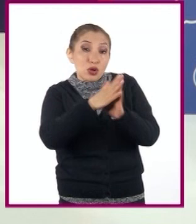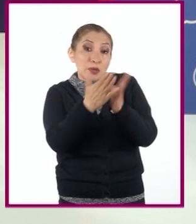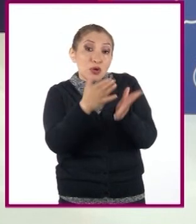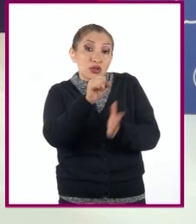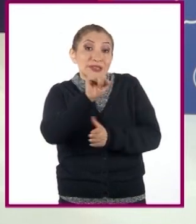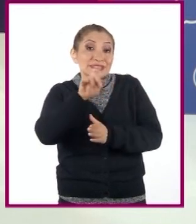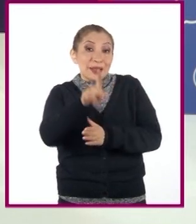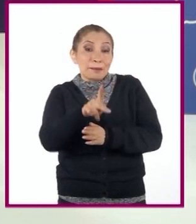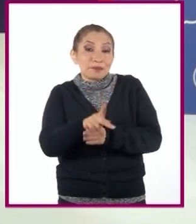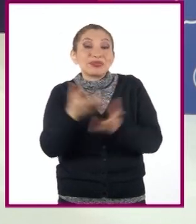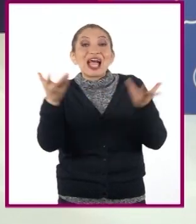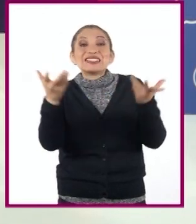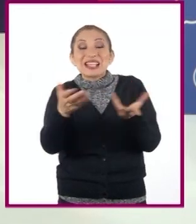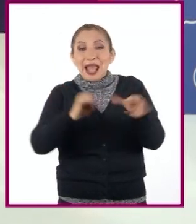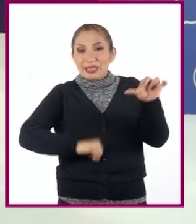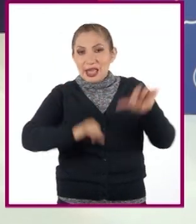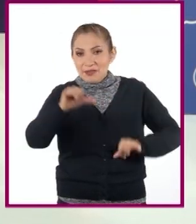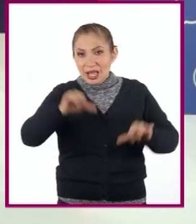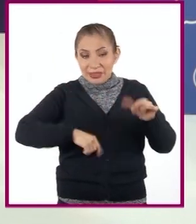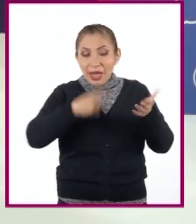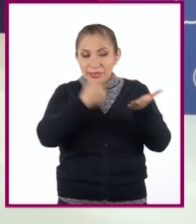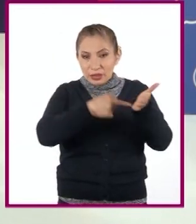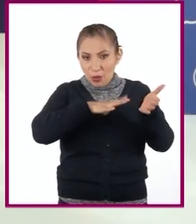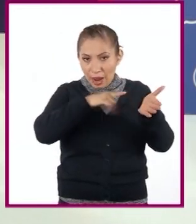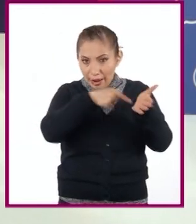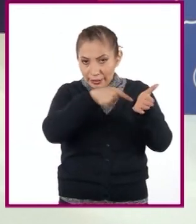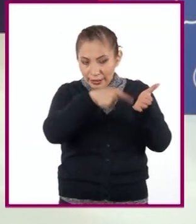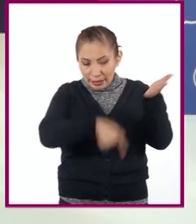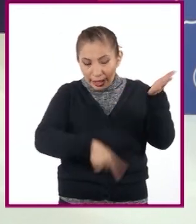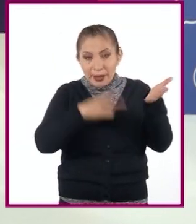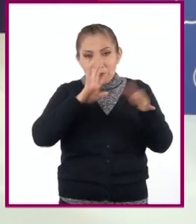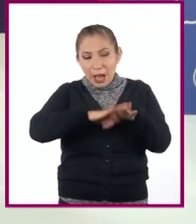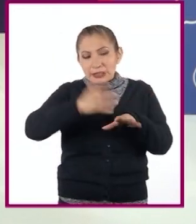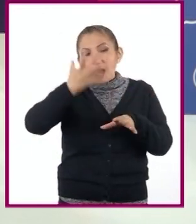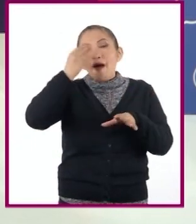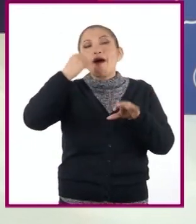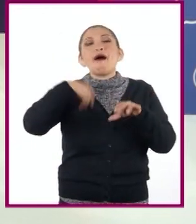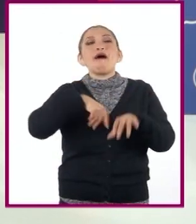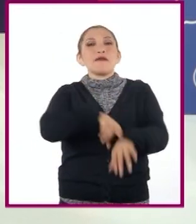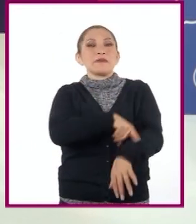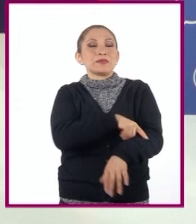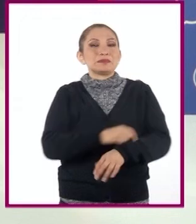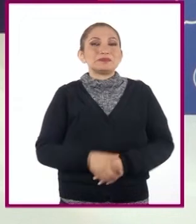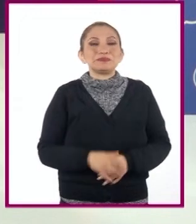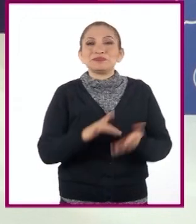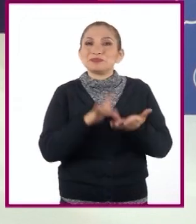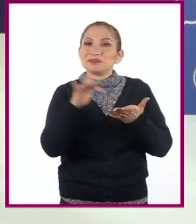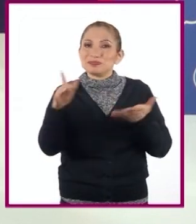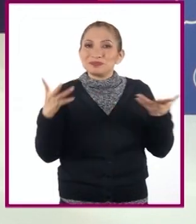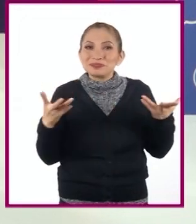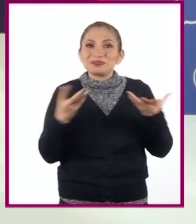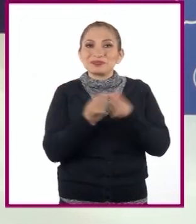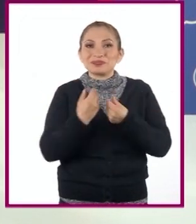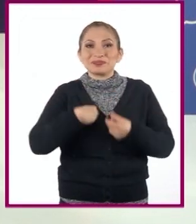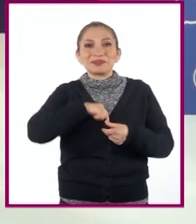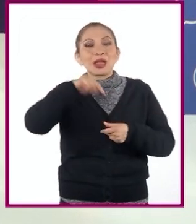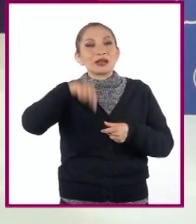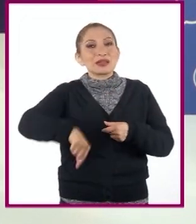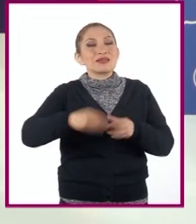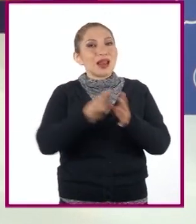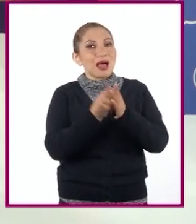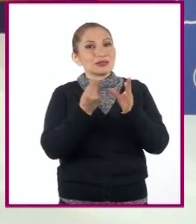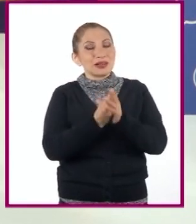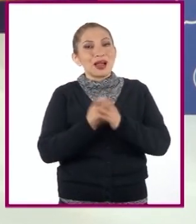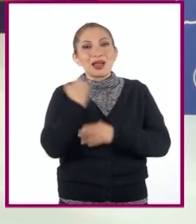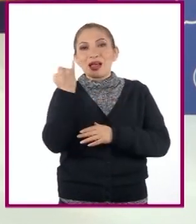de texto, realizar las actividades que ahí se les sugieren y ampliar su aprendizaje. Gracias por compartir con nosotros esta sesión